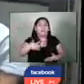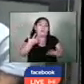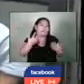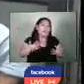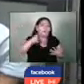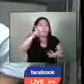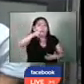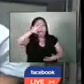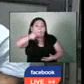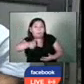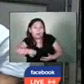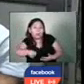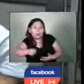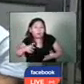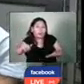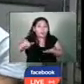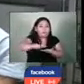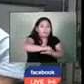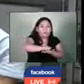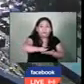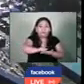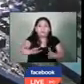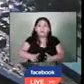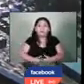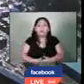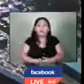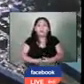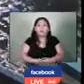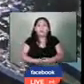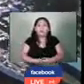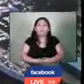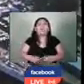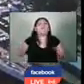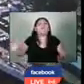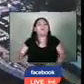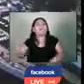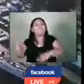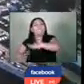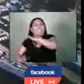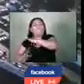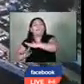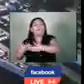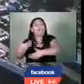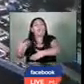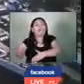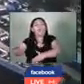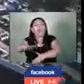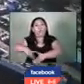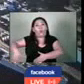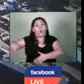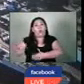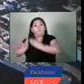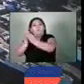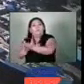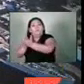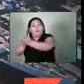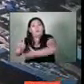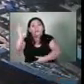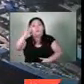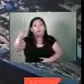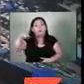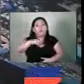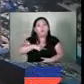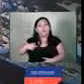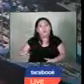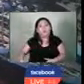mes para recibir las planchitas esas. Pero los estancamientos de los productos en terminales marítimas en China y Estados Unidos